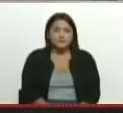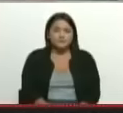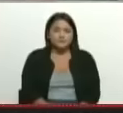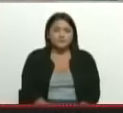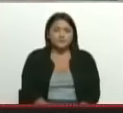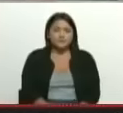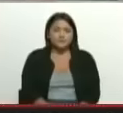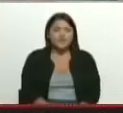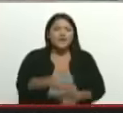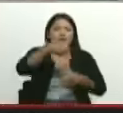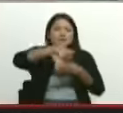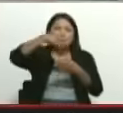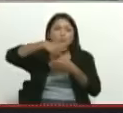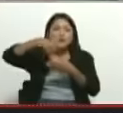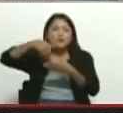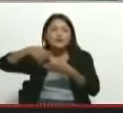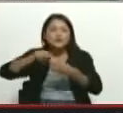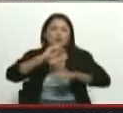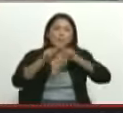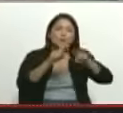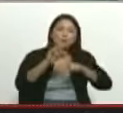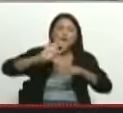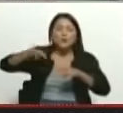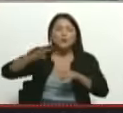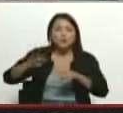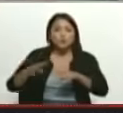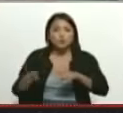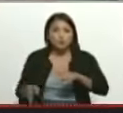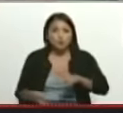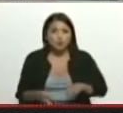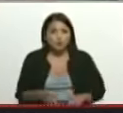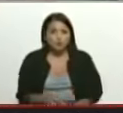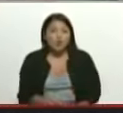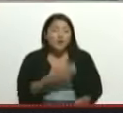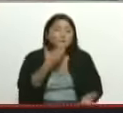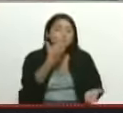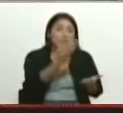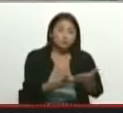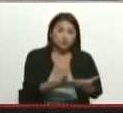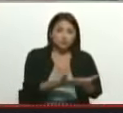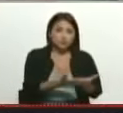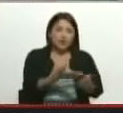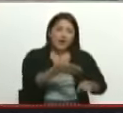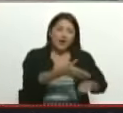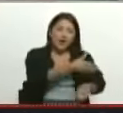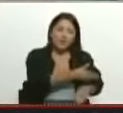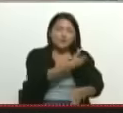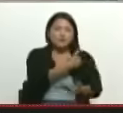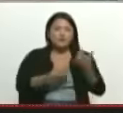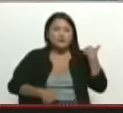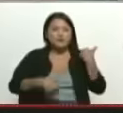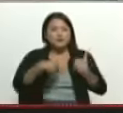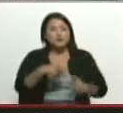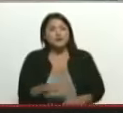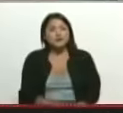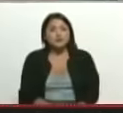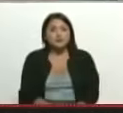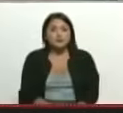el referendo que está planteado, que propuso el presidente de la